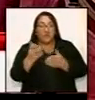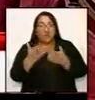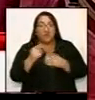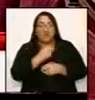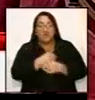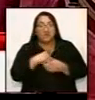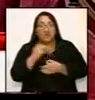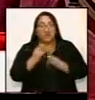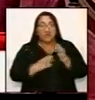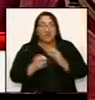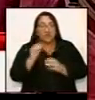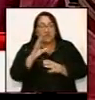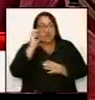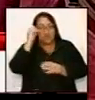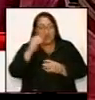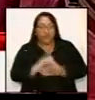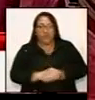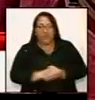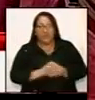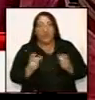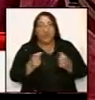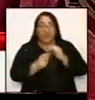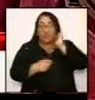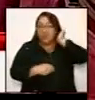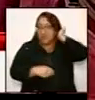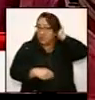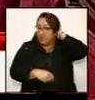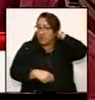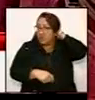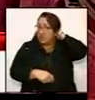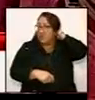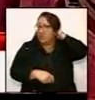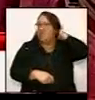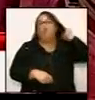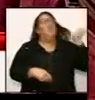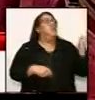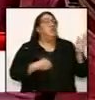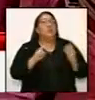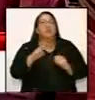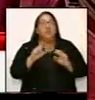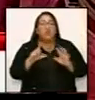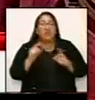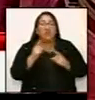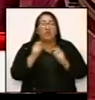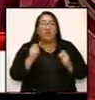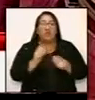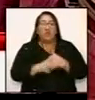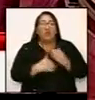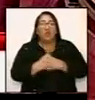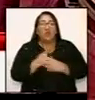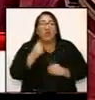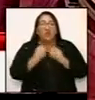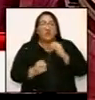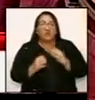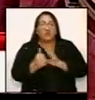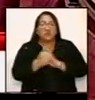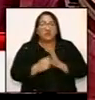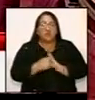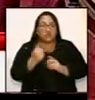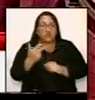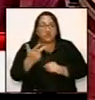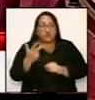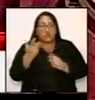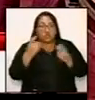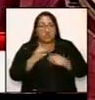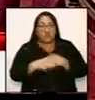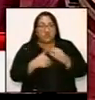Ministerio de Economía y emita opinión. La Comisión recibió el 27 de marzo de 2019 la opinión del MEF con relación a la modificación del artículo 3 del